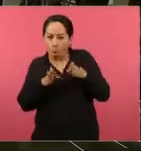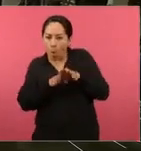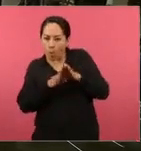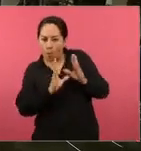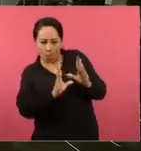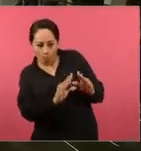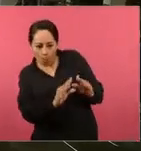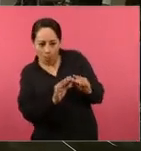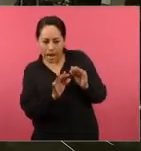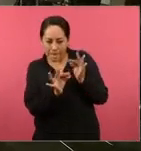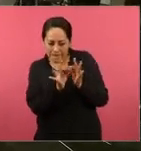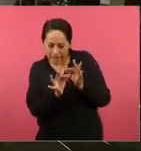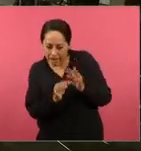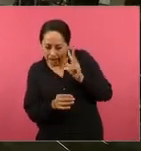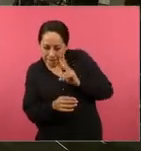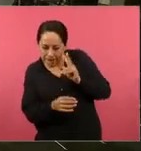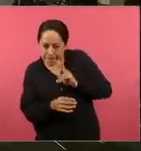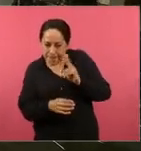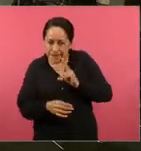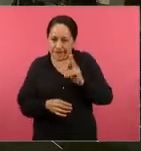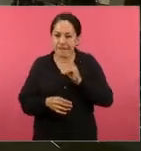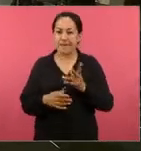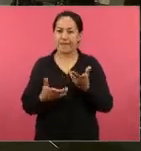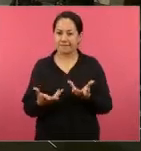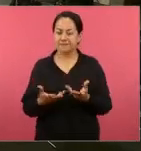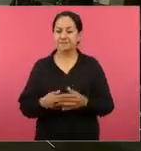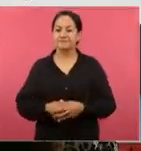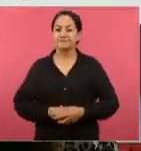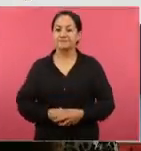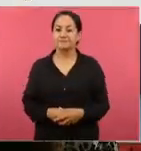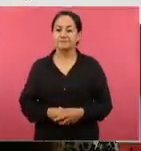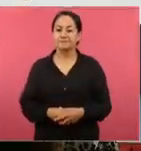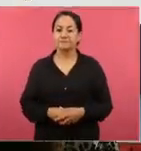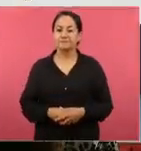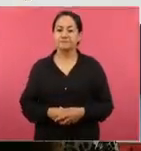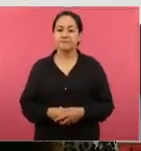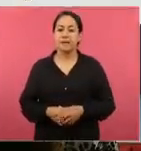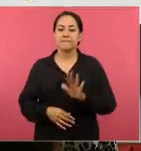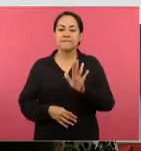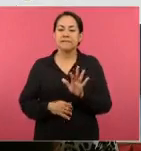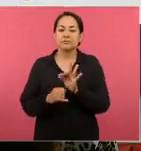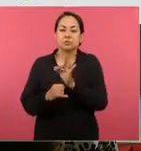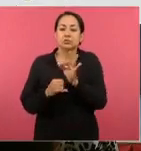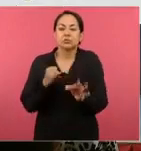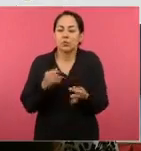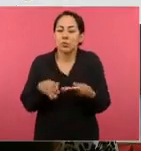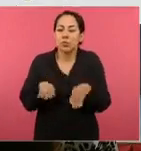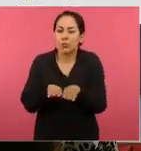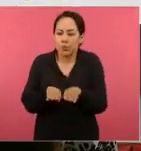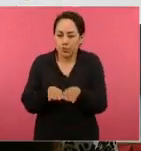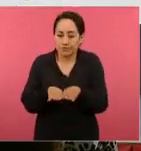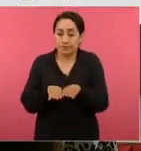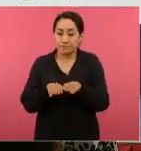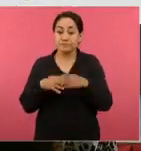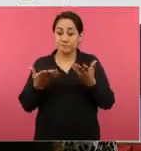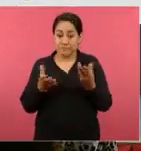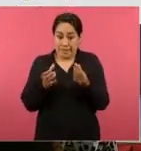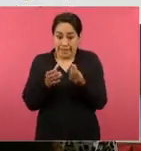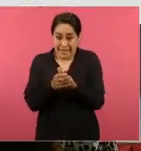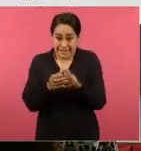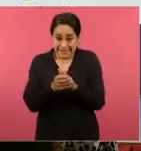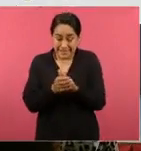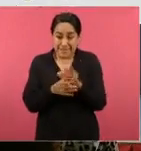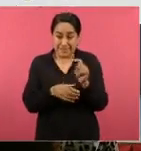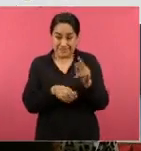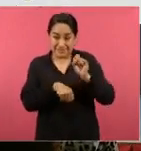por favor. Y entonces llegamos ya casi a la parte final. ¿Cómo será una clase en telesecundaria con